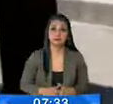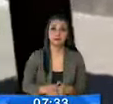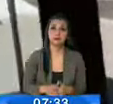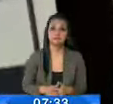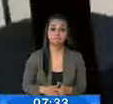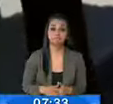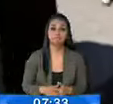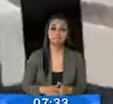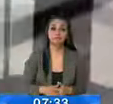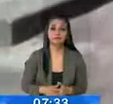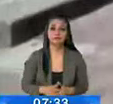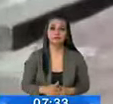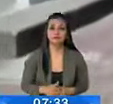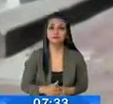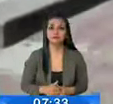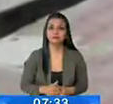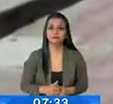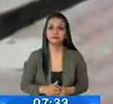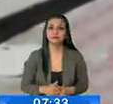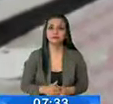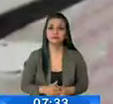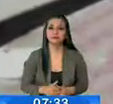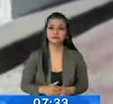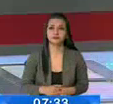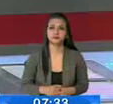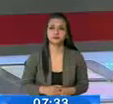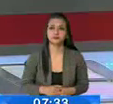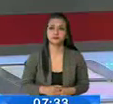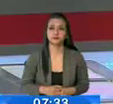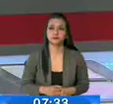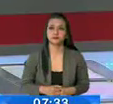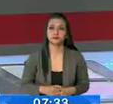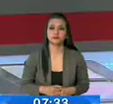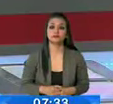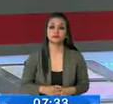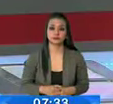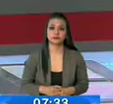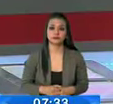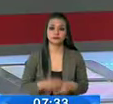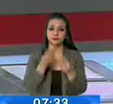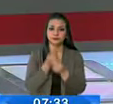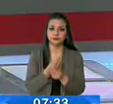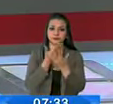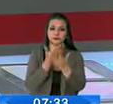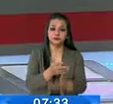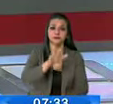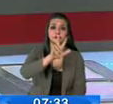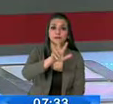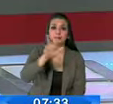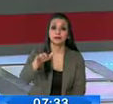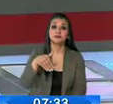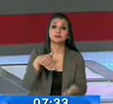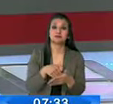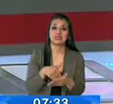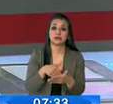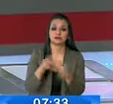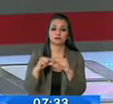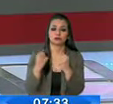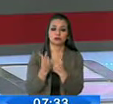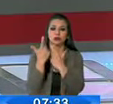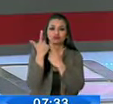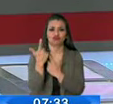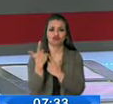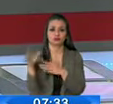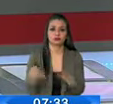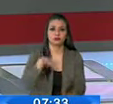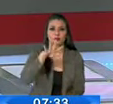pederasta, informó Jorge Escobar. Es tiempo de contarles que 33.000 elementos de las Fuerzas Armadas y